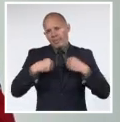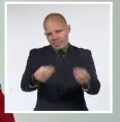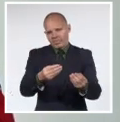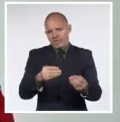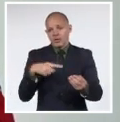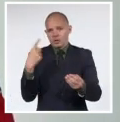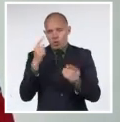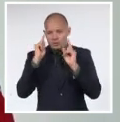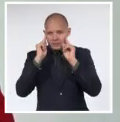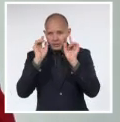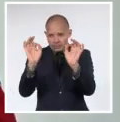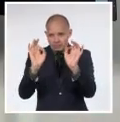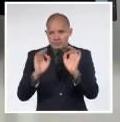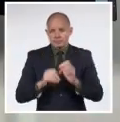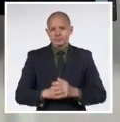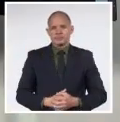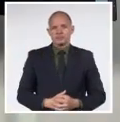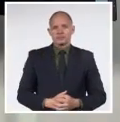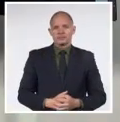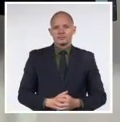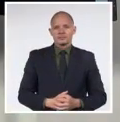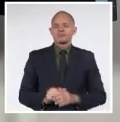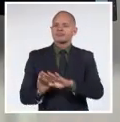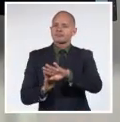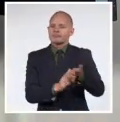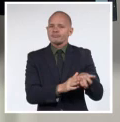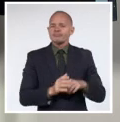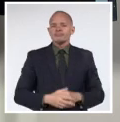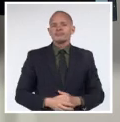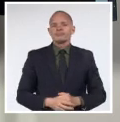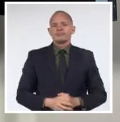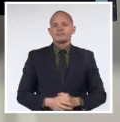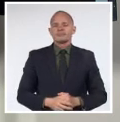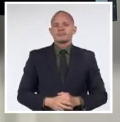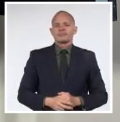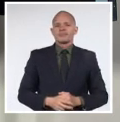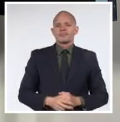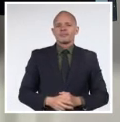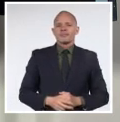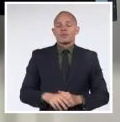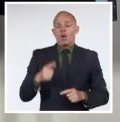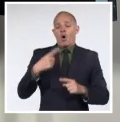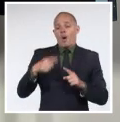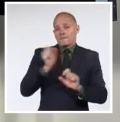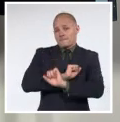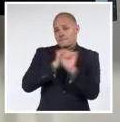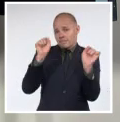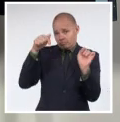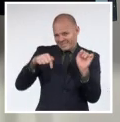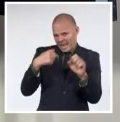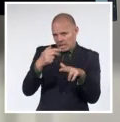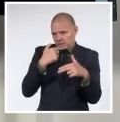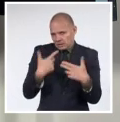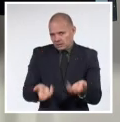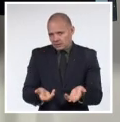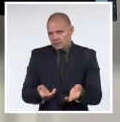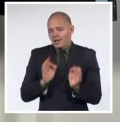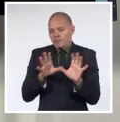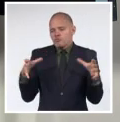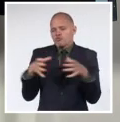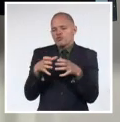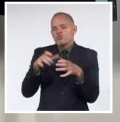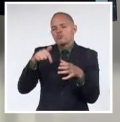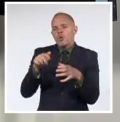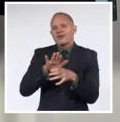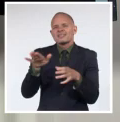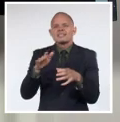en esa gran tarea. Por otra parte, esta mañana fue abanderado el equipo cubano que competirá en el Campeonato Mundial